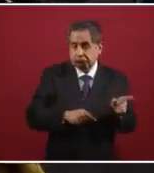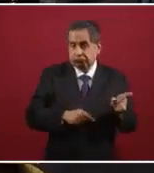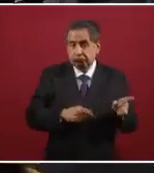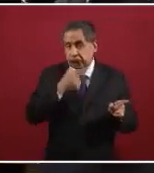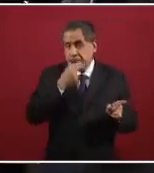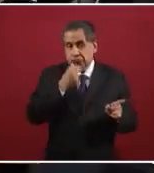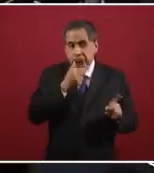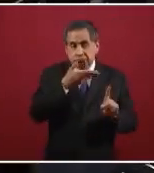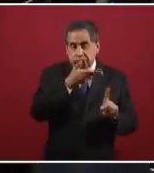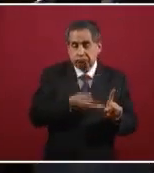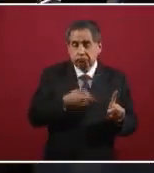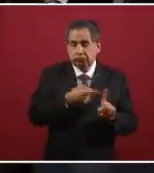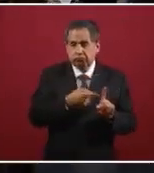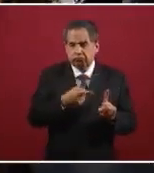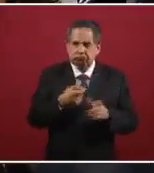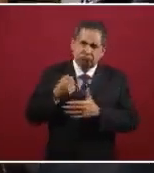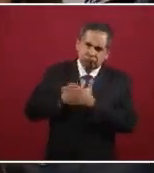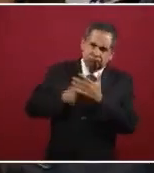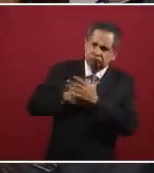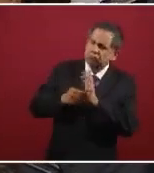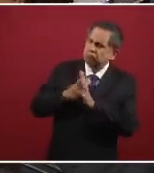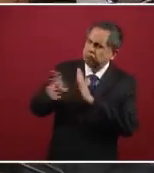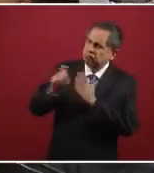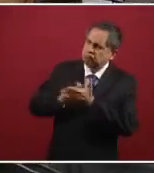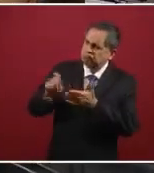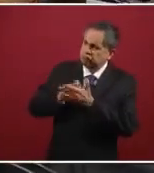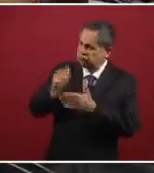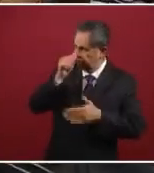muy combativo,